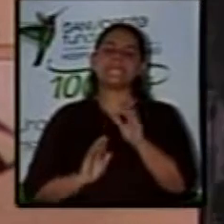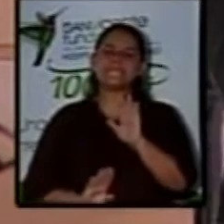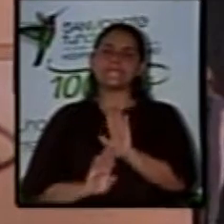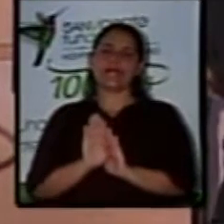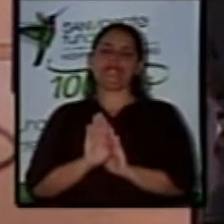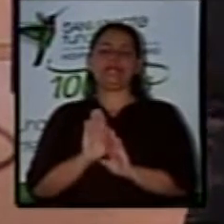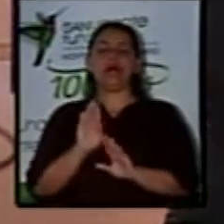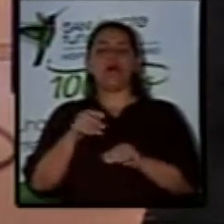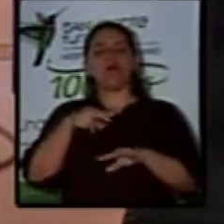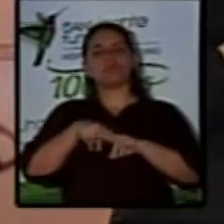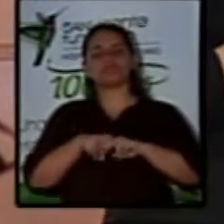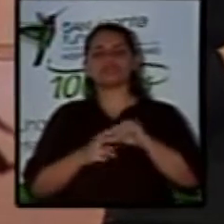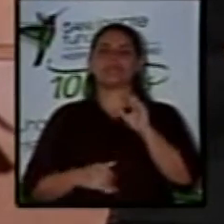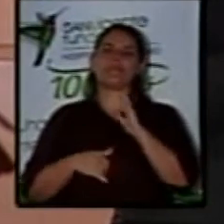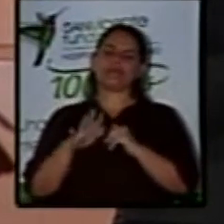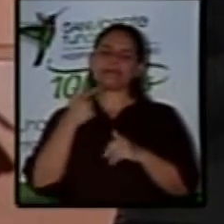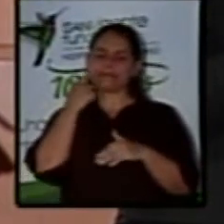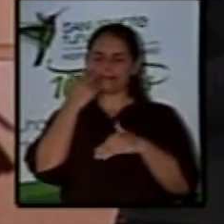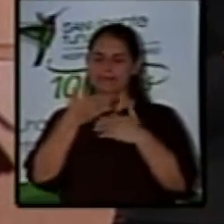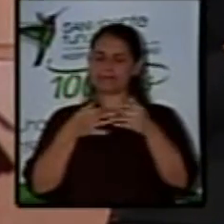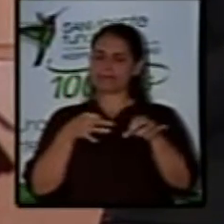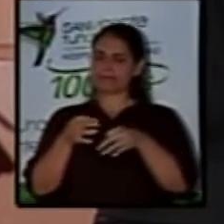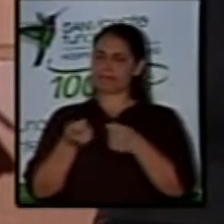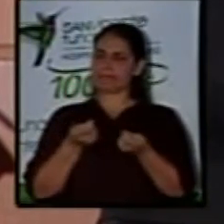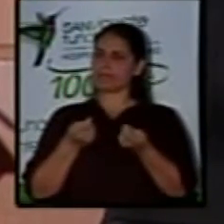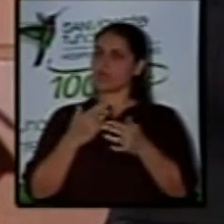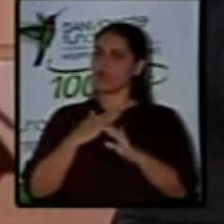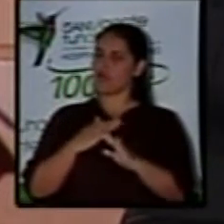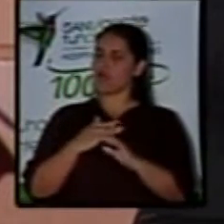adelante cómo podemos prevenir esto.